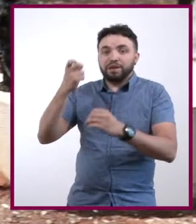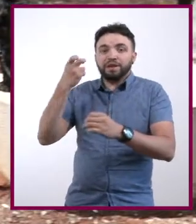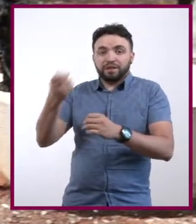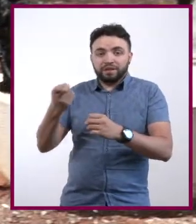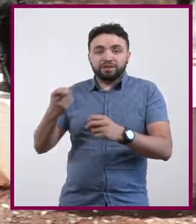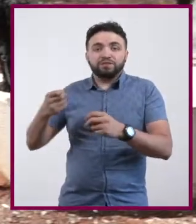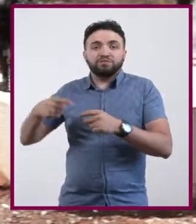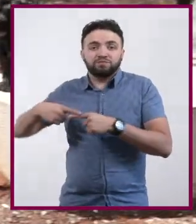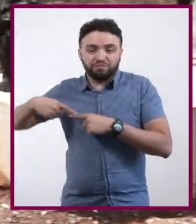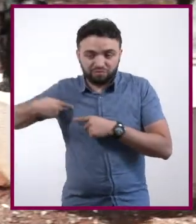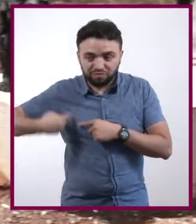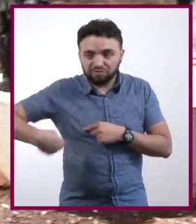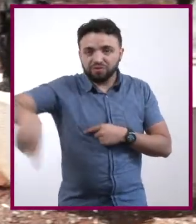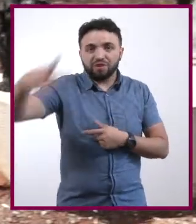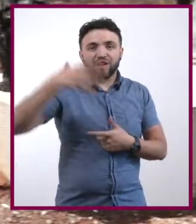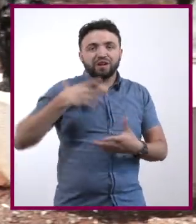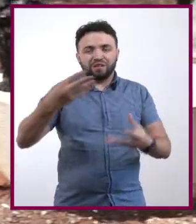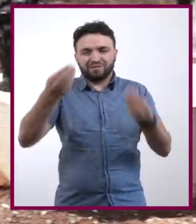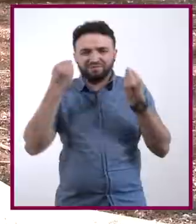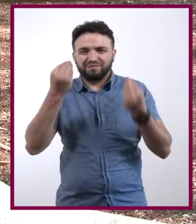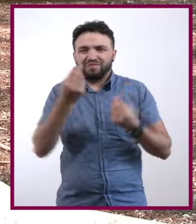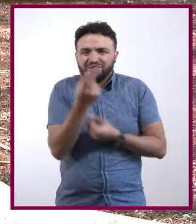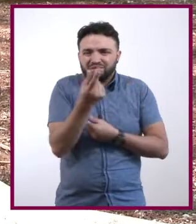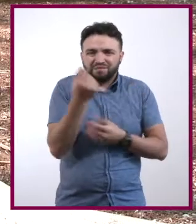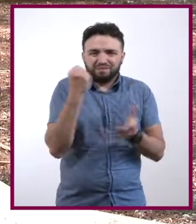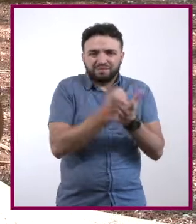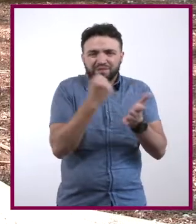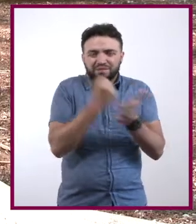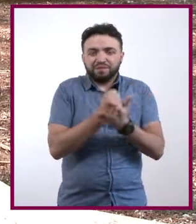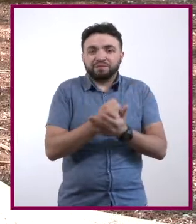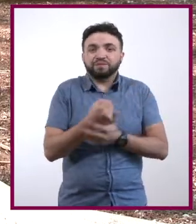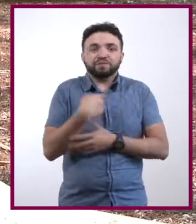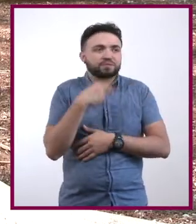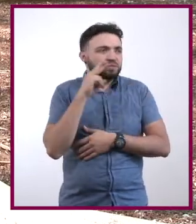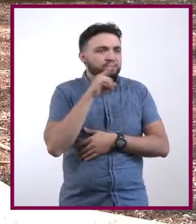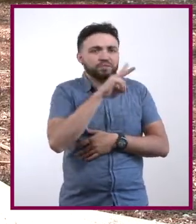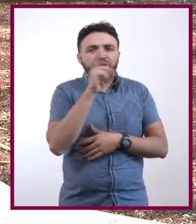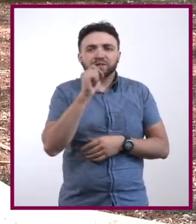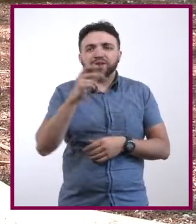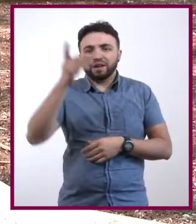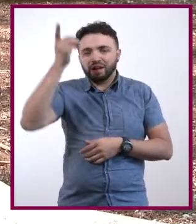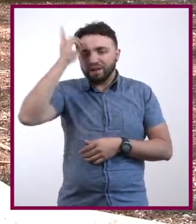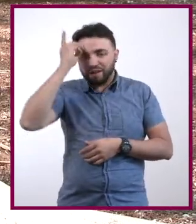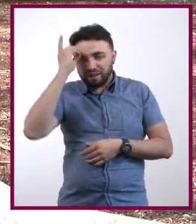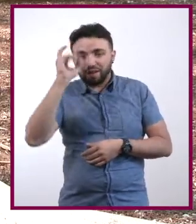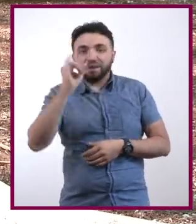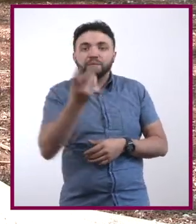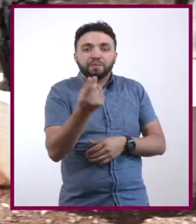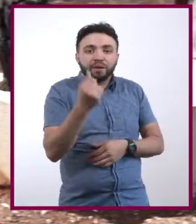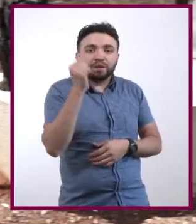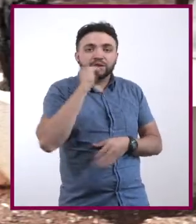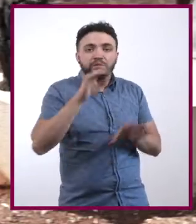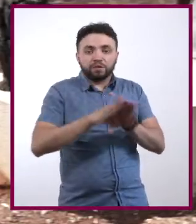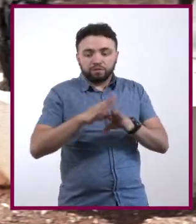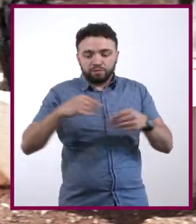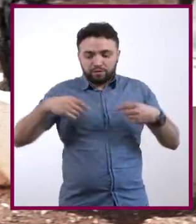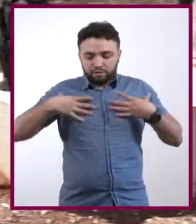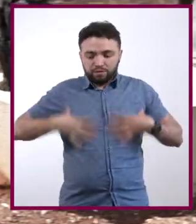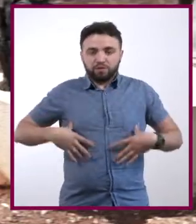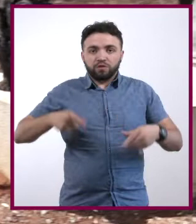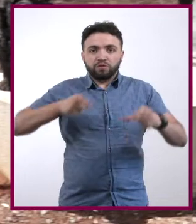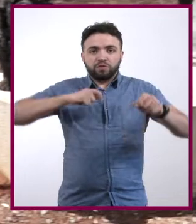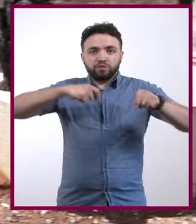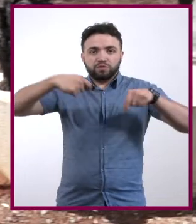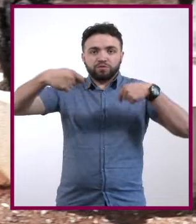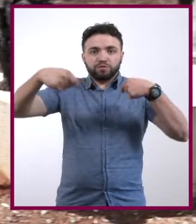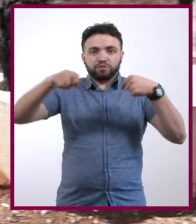Sí, Alfredo, justamente el otro día estaba leyendo que los perros y los caballos son las especies que más plasticidad genética tienen, y esto explica